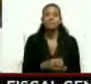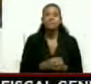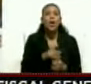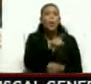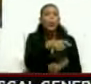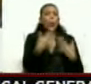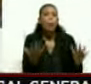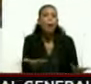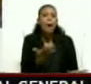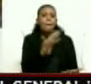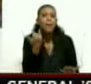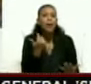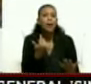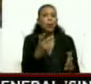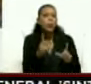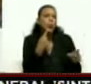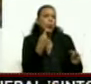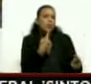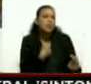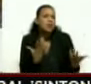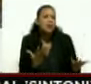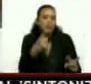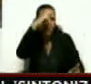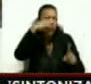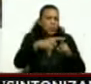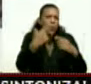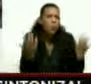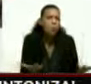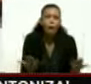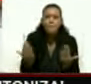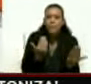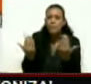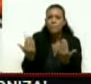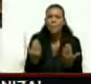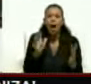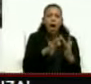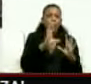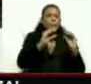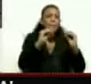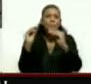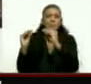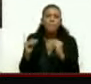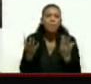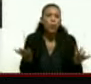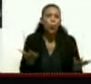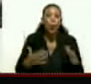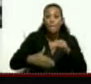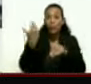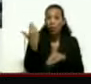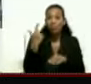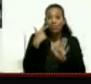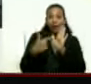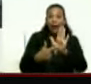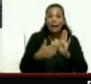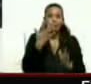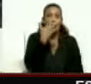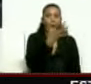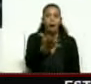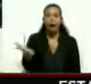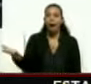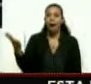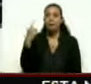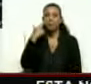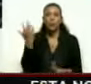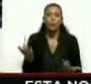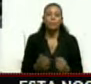los mayores comentarios que han tenido ustedes durante esta exhibición, además de tener estos modelos que entretienen a toda la población que